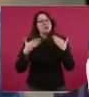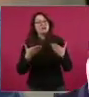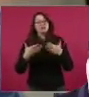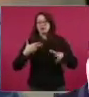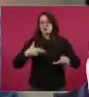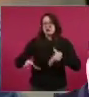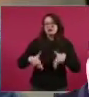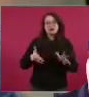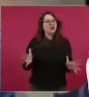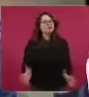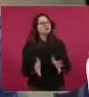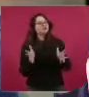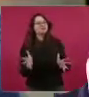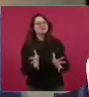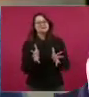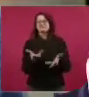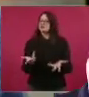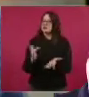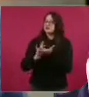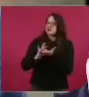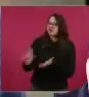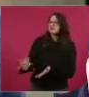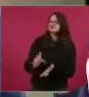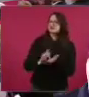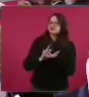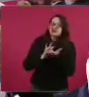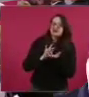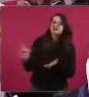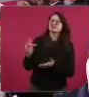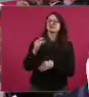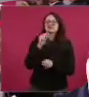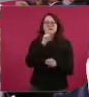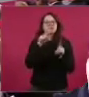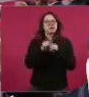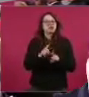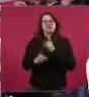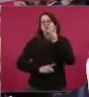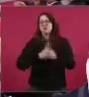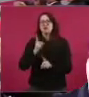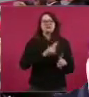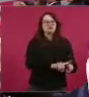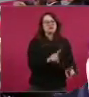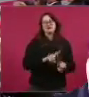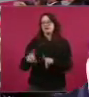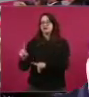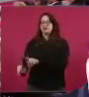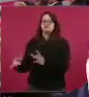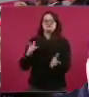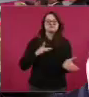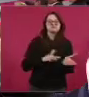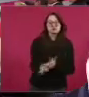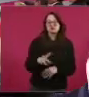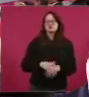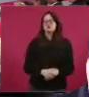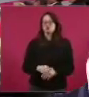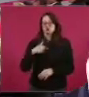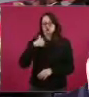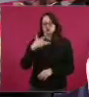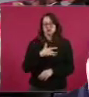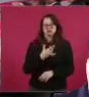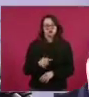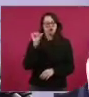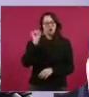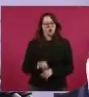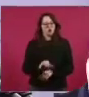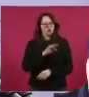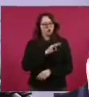tiene representación internacional. Estoy seguro de que el día de hoy es un parteaguas para el patinaje mexicano. Es un reconocimiento para todos